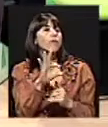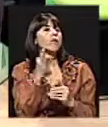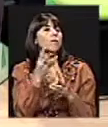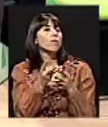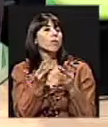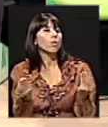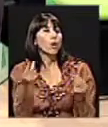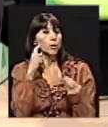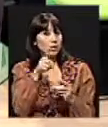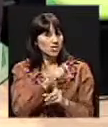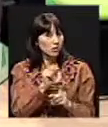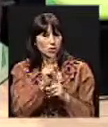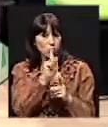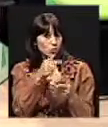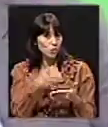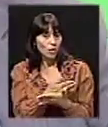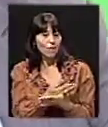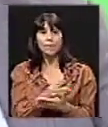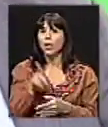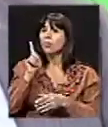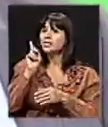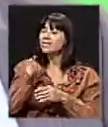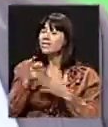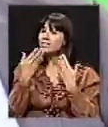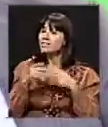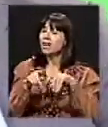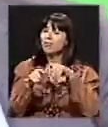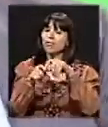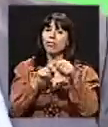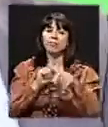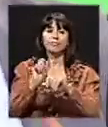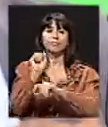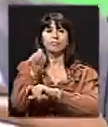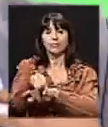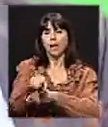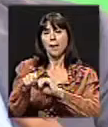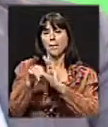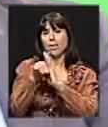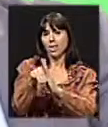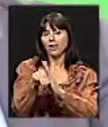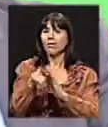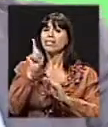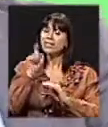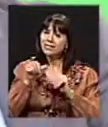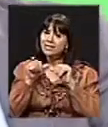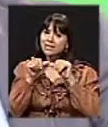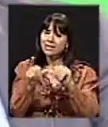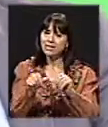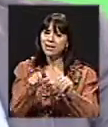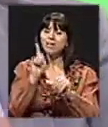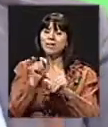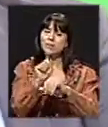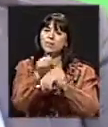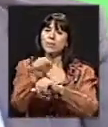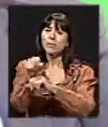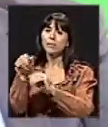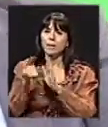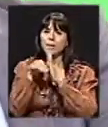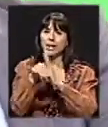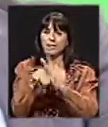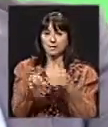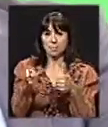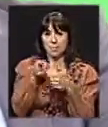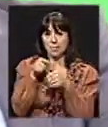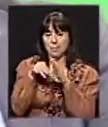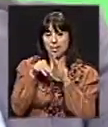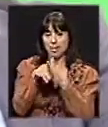Porque no es una situación nueva esta. Hay que romper un paradigma y hay que seguir trabajando en él, hay que seguir rompiendo paradigmas. El primer paradigma que yo